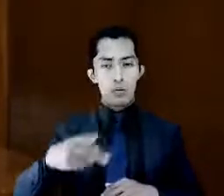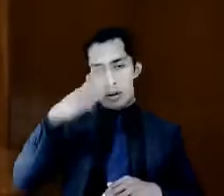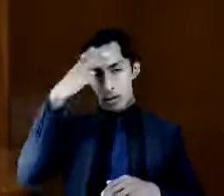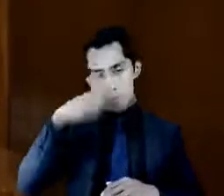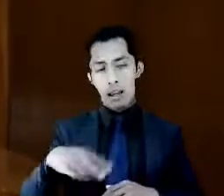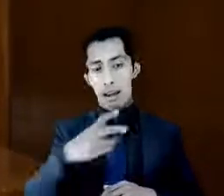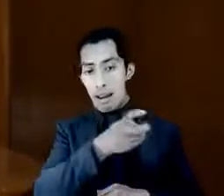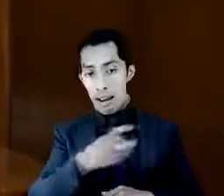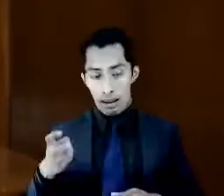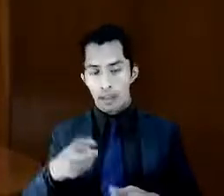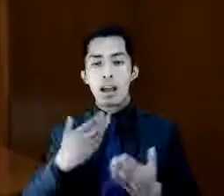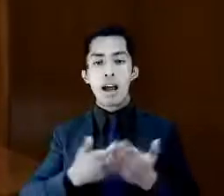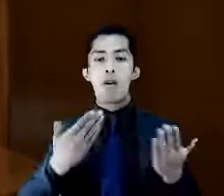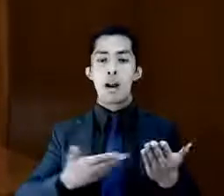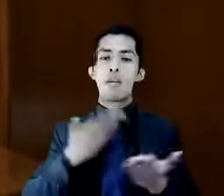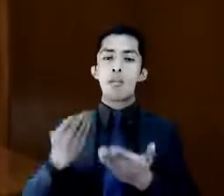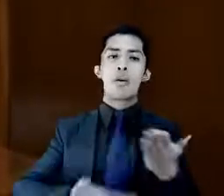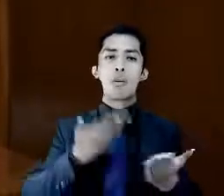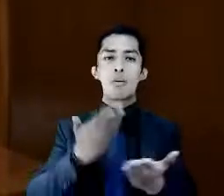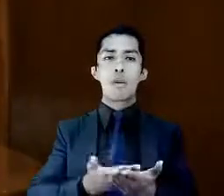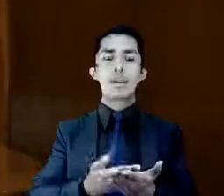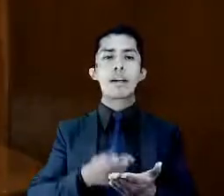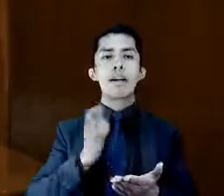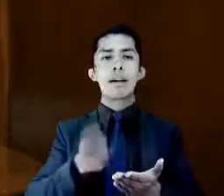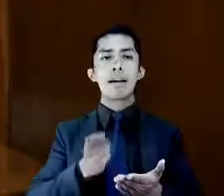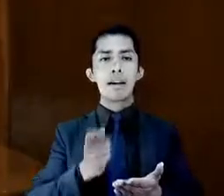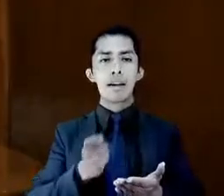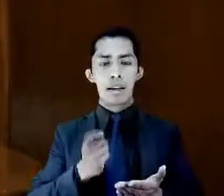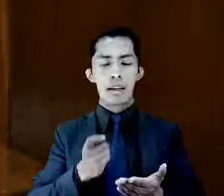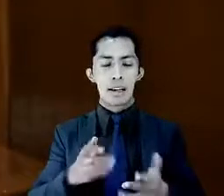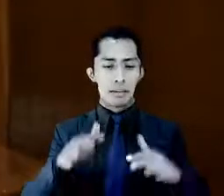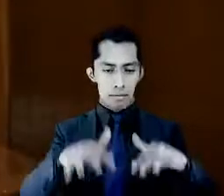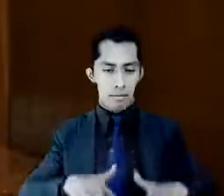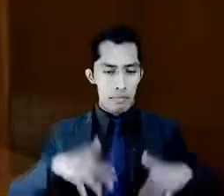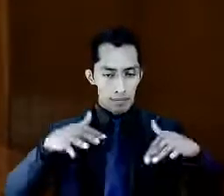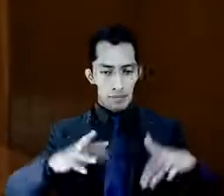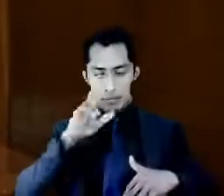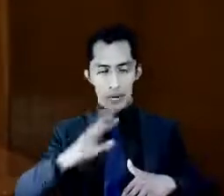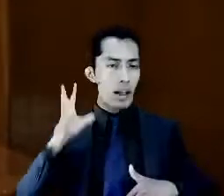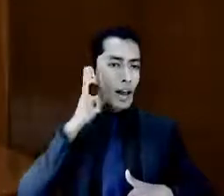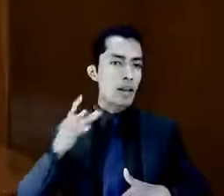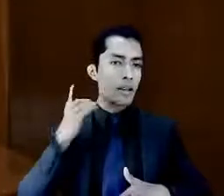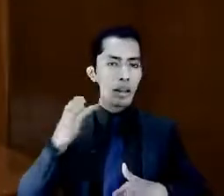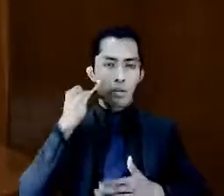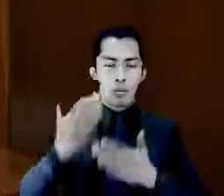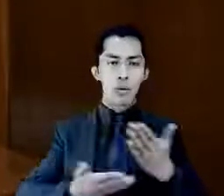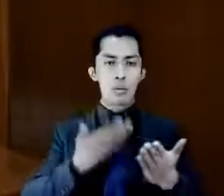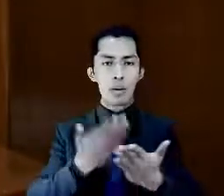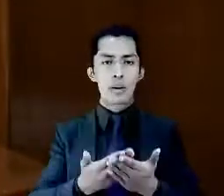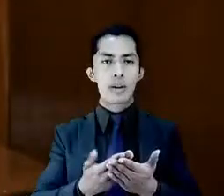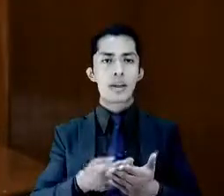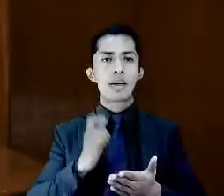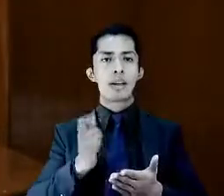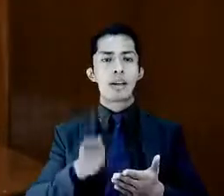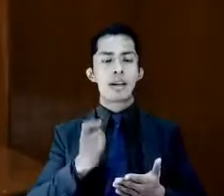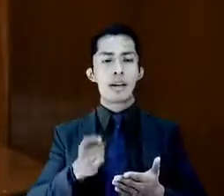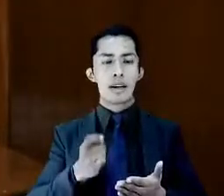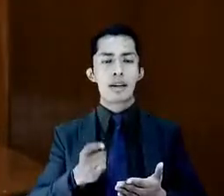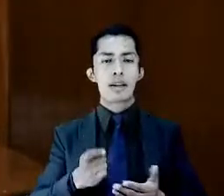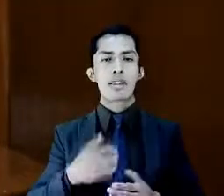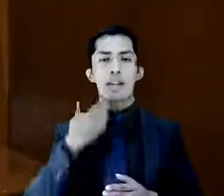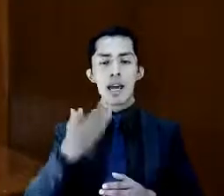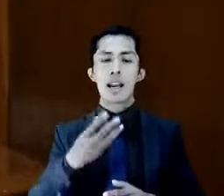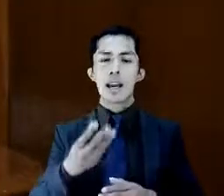de México, someto a consideración de esta honorable soberanía iniciativa con proyecto de decreto por la que